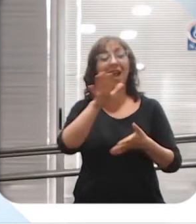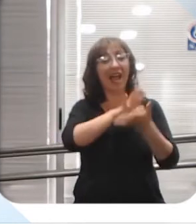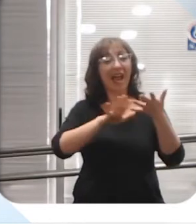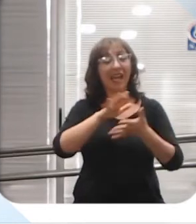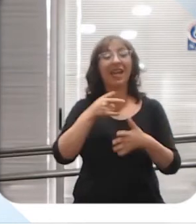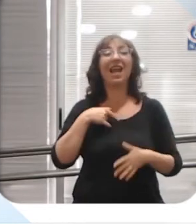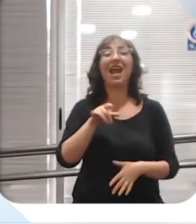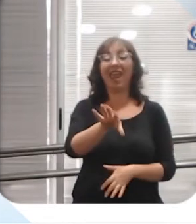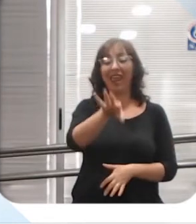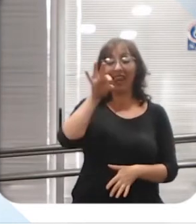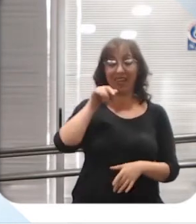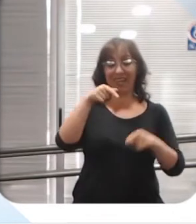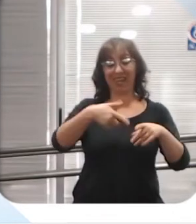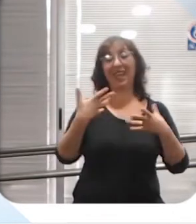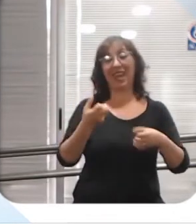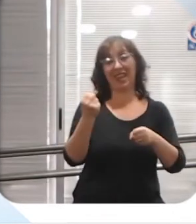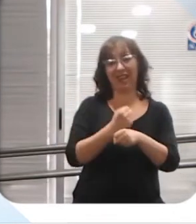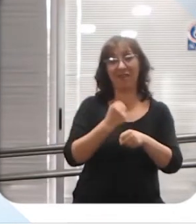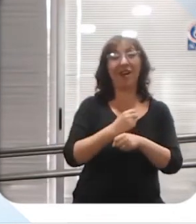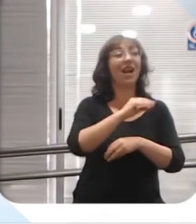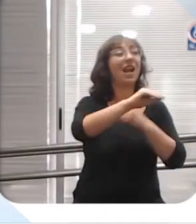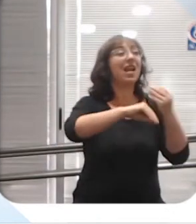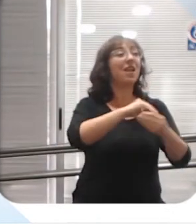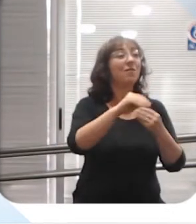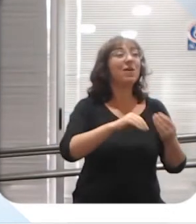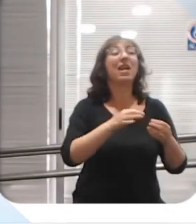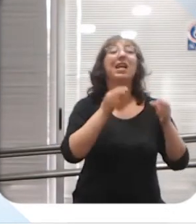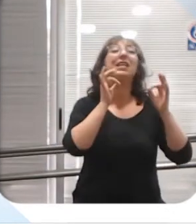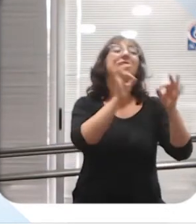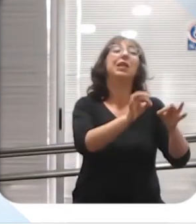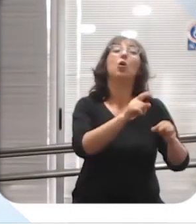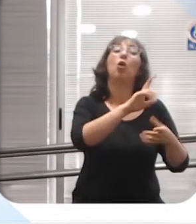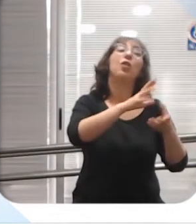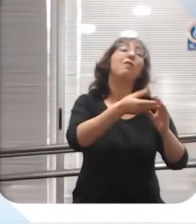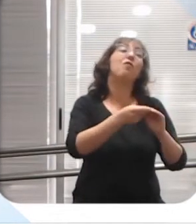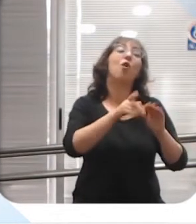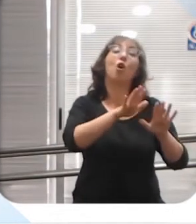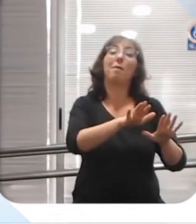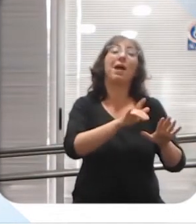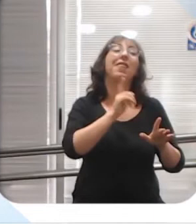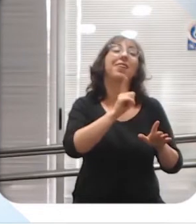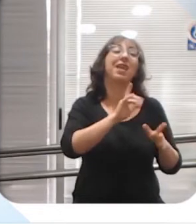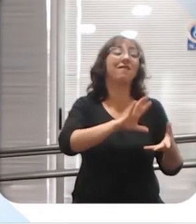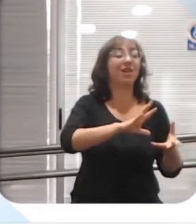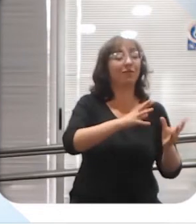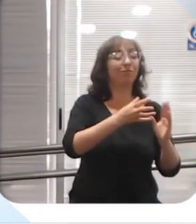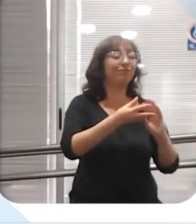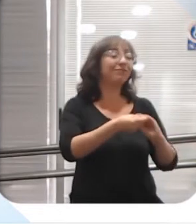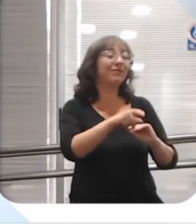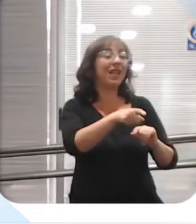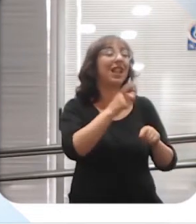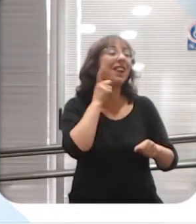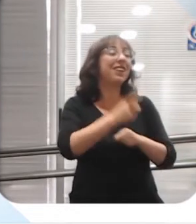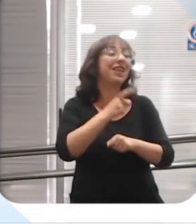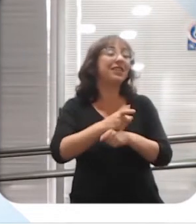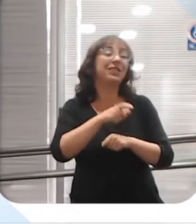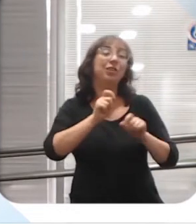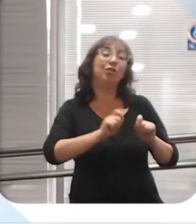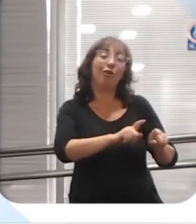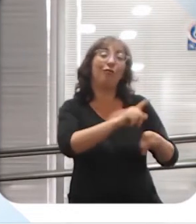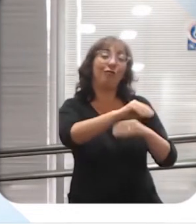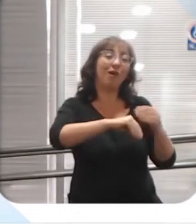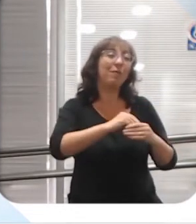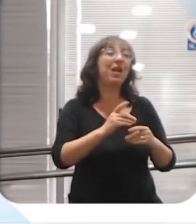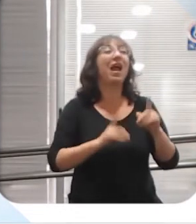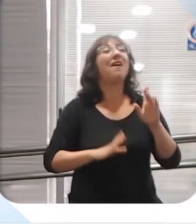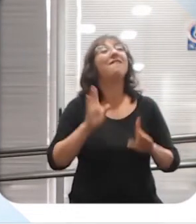las hemos elegido. A las familias les ha llegado de una manera u otra y las familias tienen también un margen de toma de decisiones y un margen